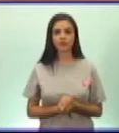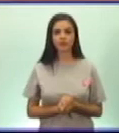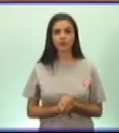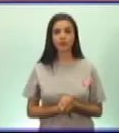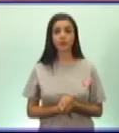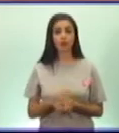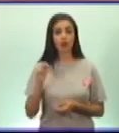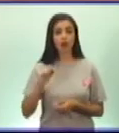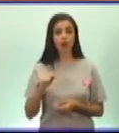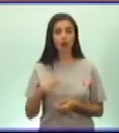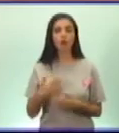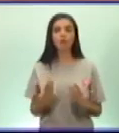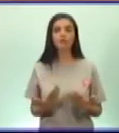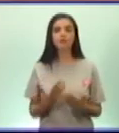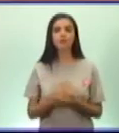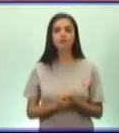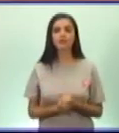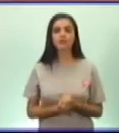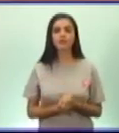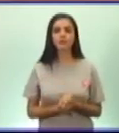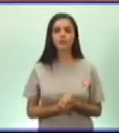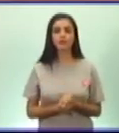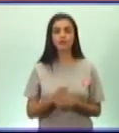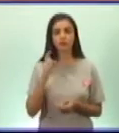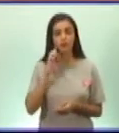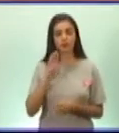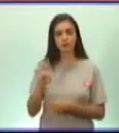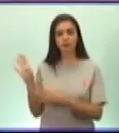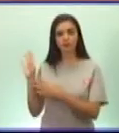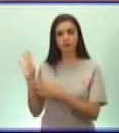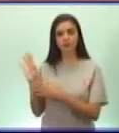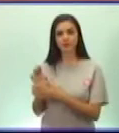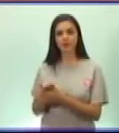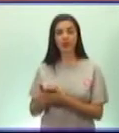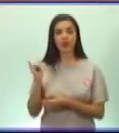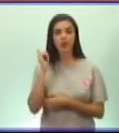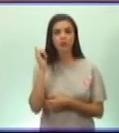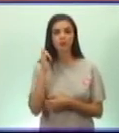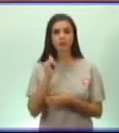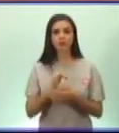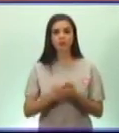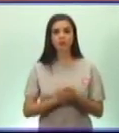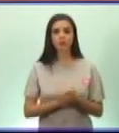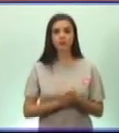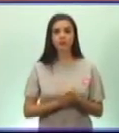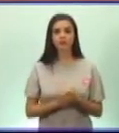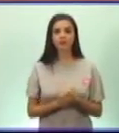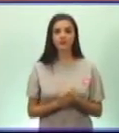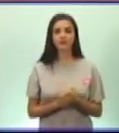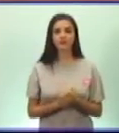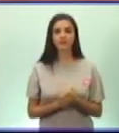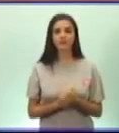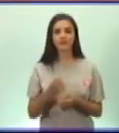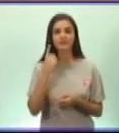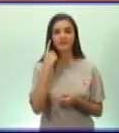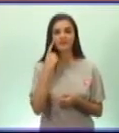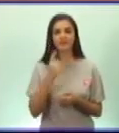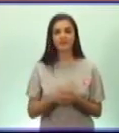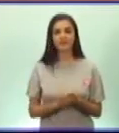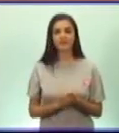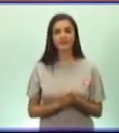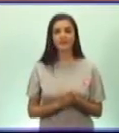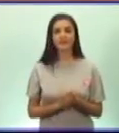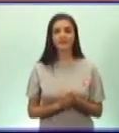Vamos ahora a observar un video que les va a permitir conocer algo más